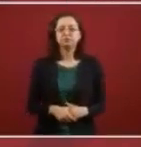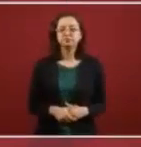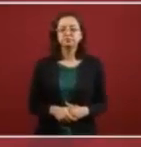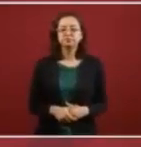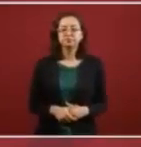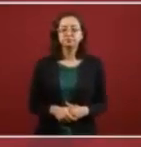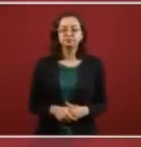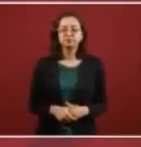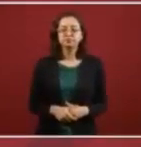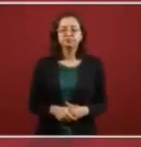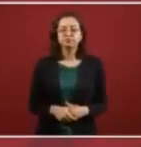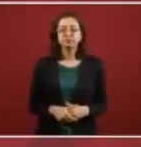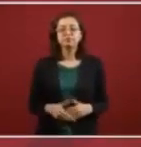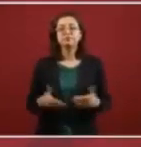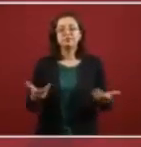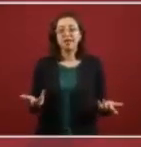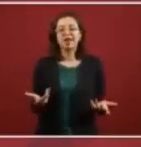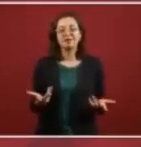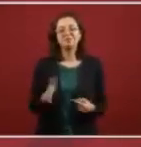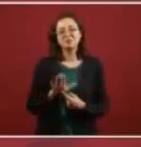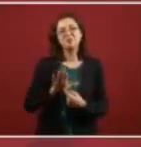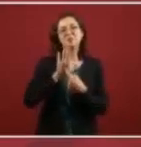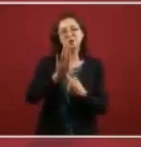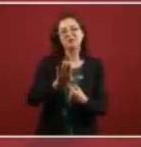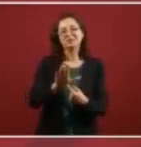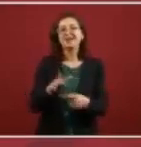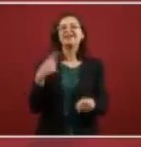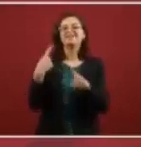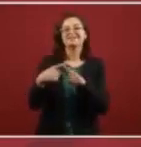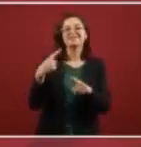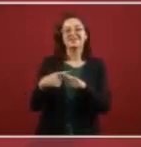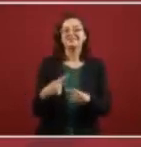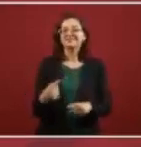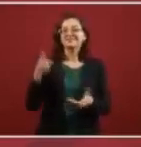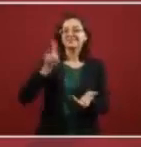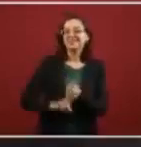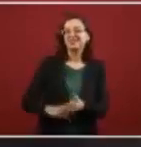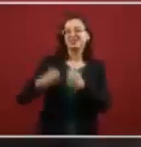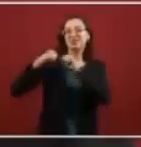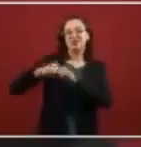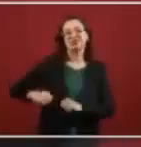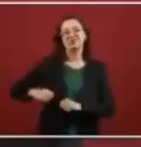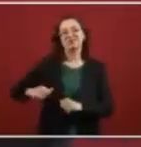lo cual también dice quién tiene el poder ahorita en bolivia entonces